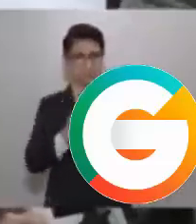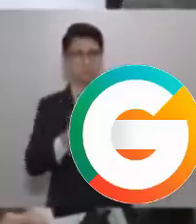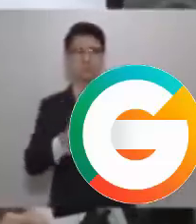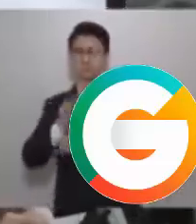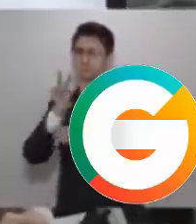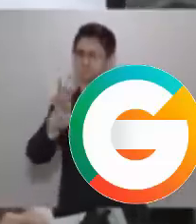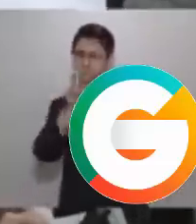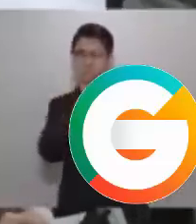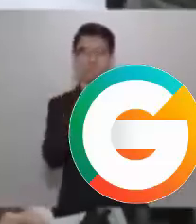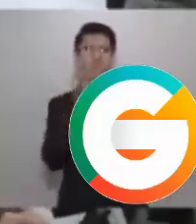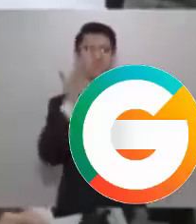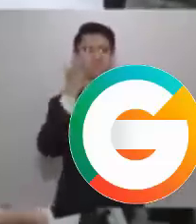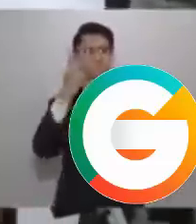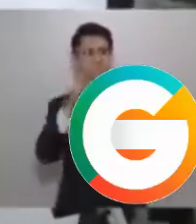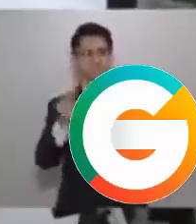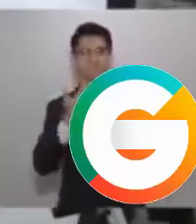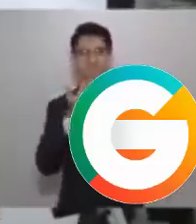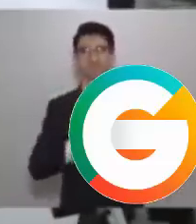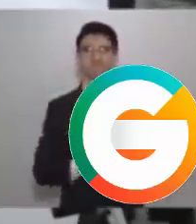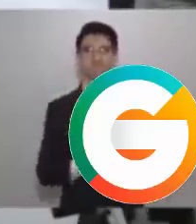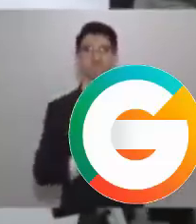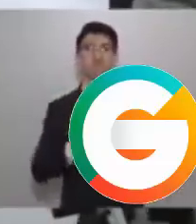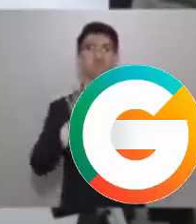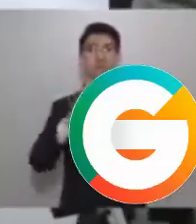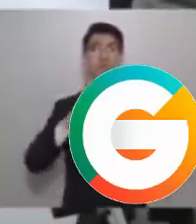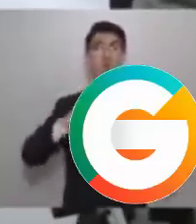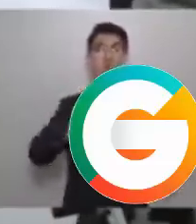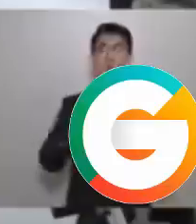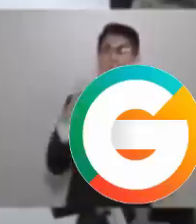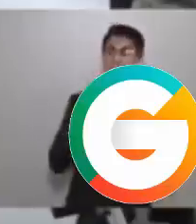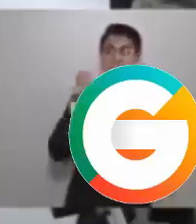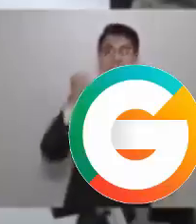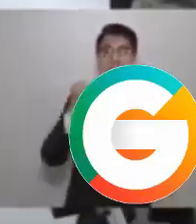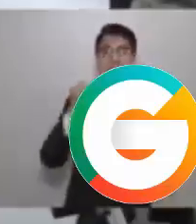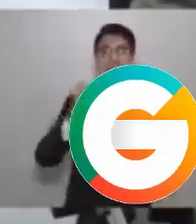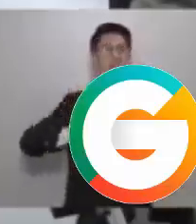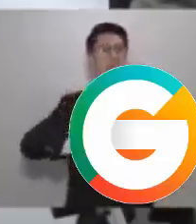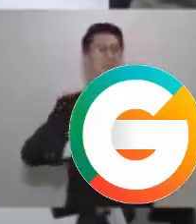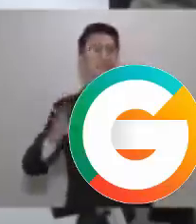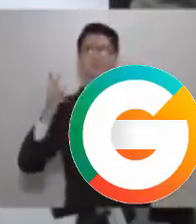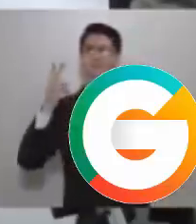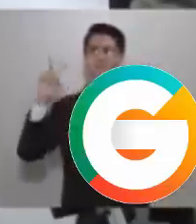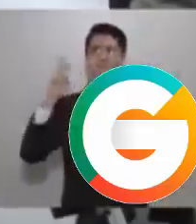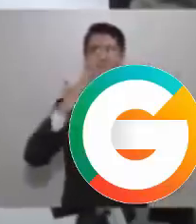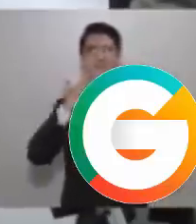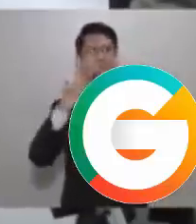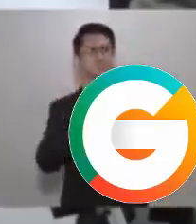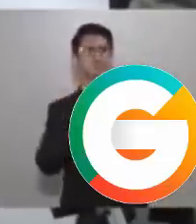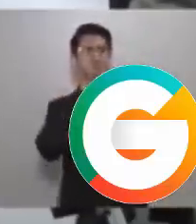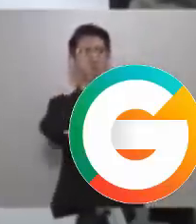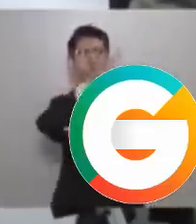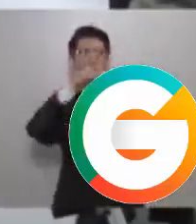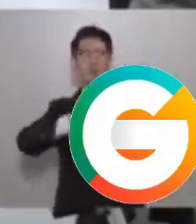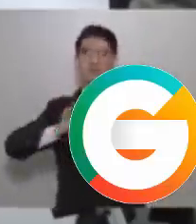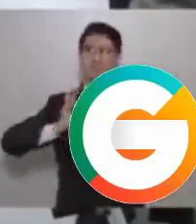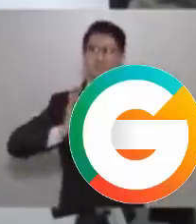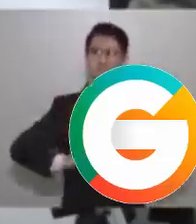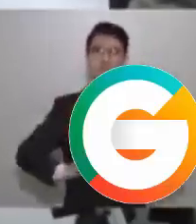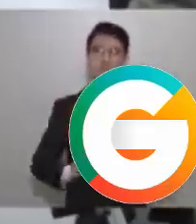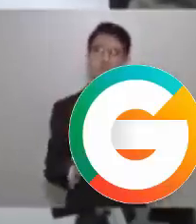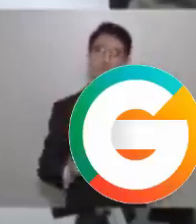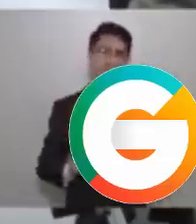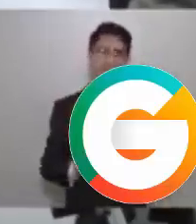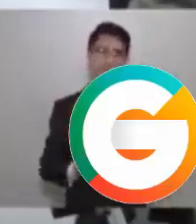alguna porque todavía nos faltan cumplir lo demás. Es decir, teníamos un gran compromiso que era atender el tema de la incidencia de los homicidios, pero ahora tenemos